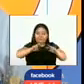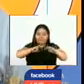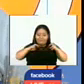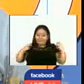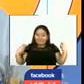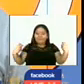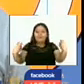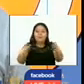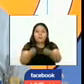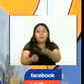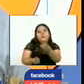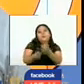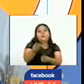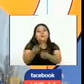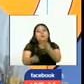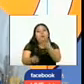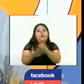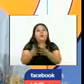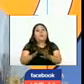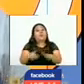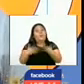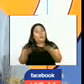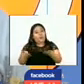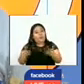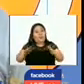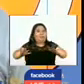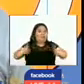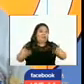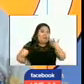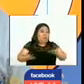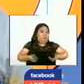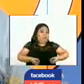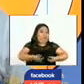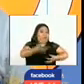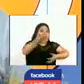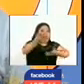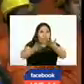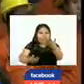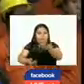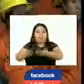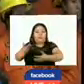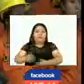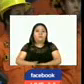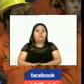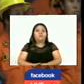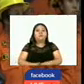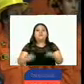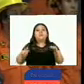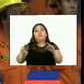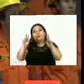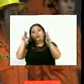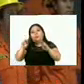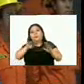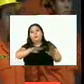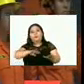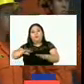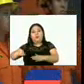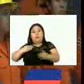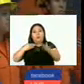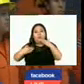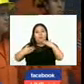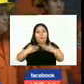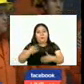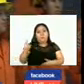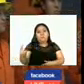un incendio que de forestal incluso podría llegar a ser estructural. En otros temas también revelaron que